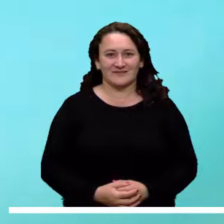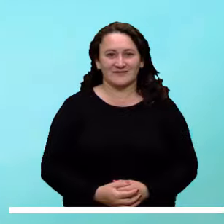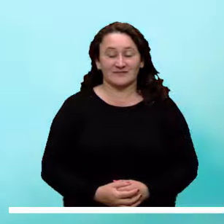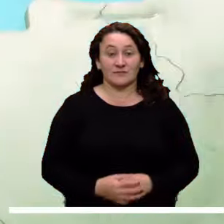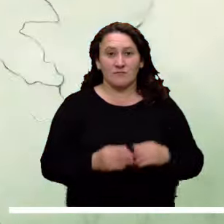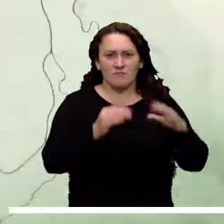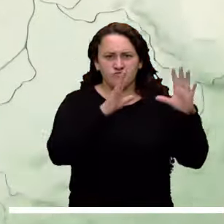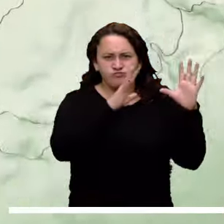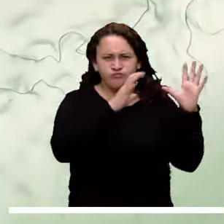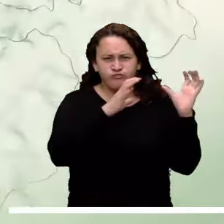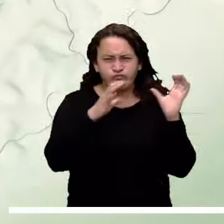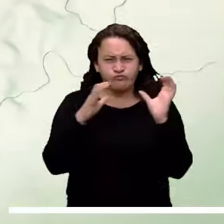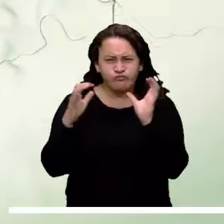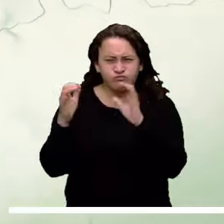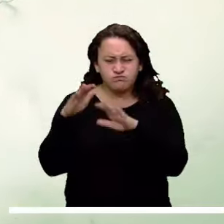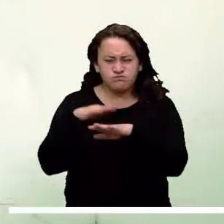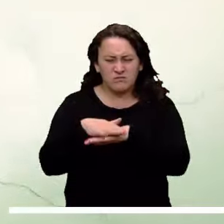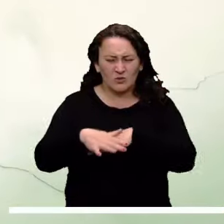encapotado.